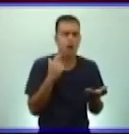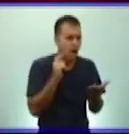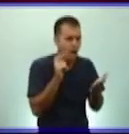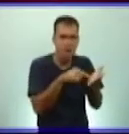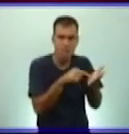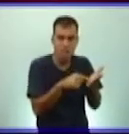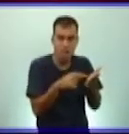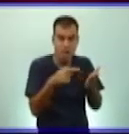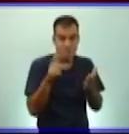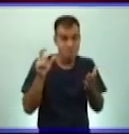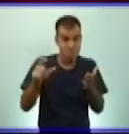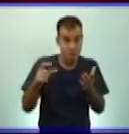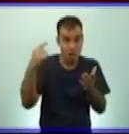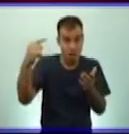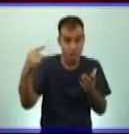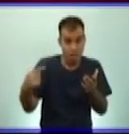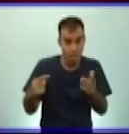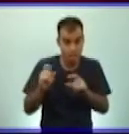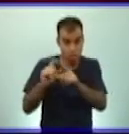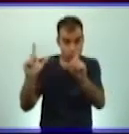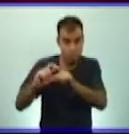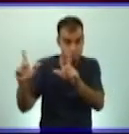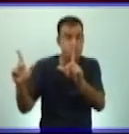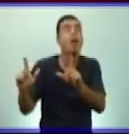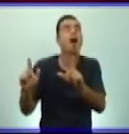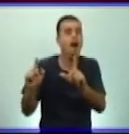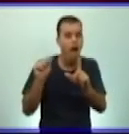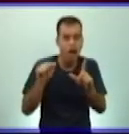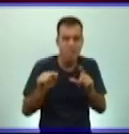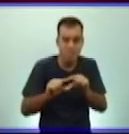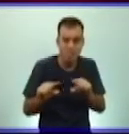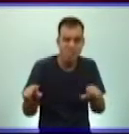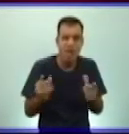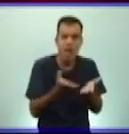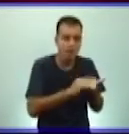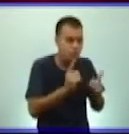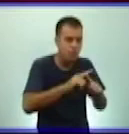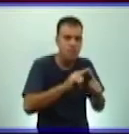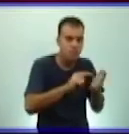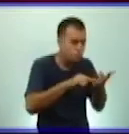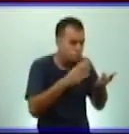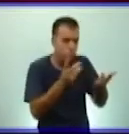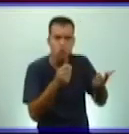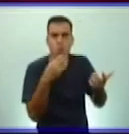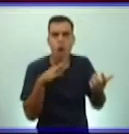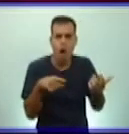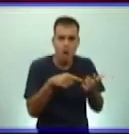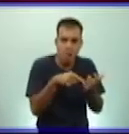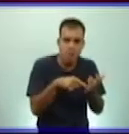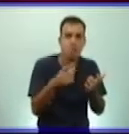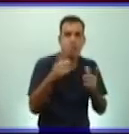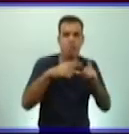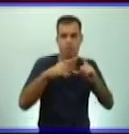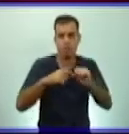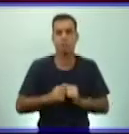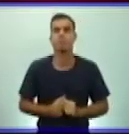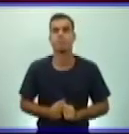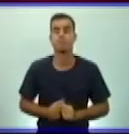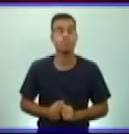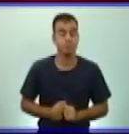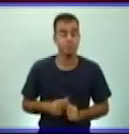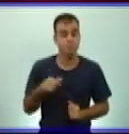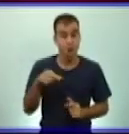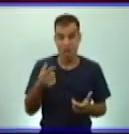al final de cada una de las diapositivas, donde en el libro de texto pueden encontrar ese contenido. Vamos a recordar